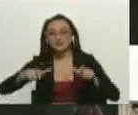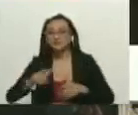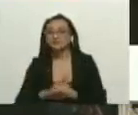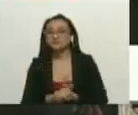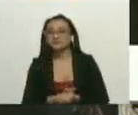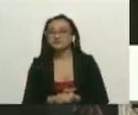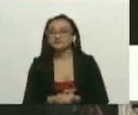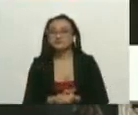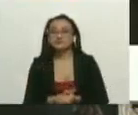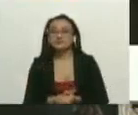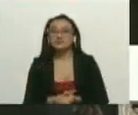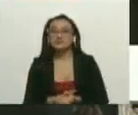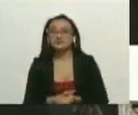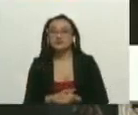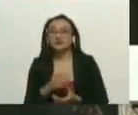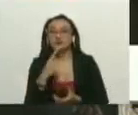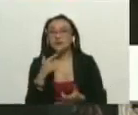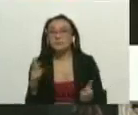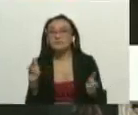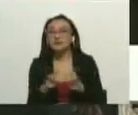como José Vicente Peña,